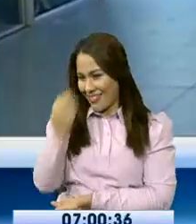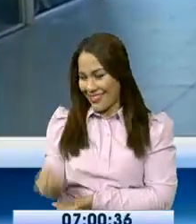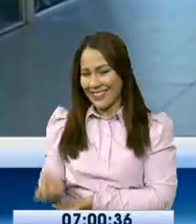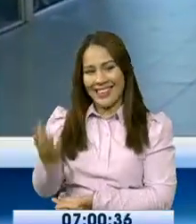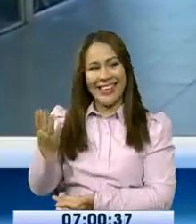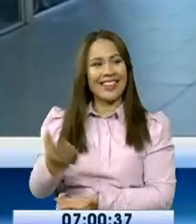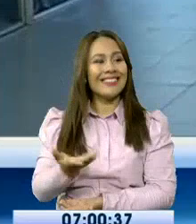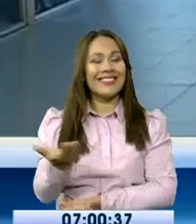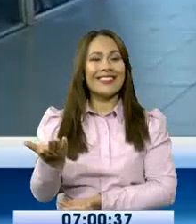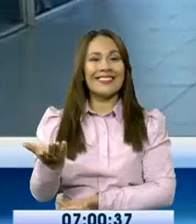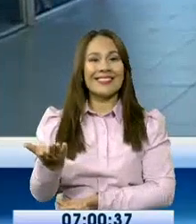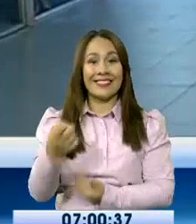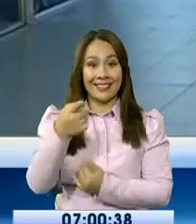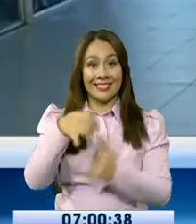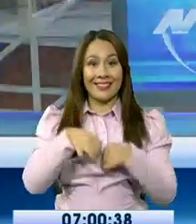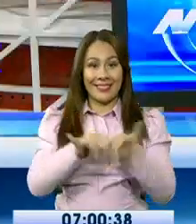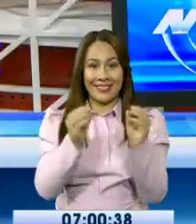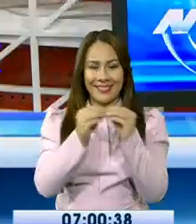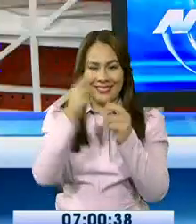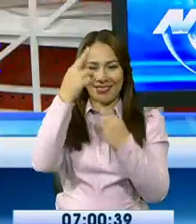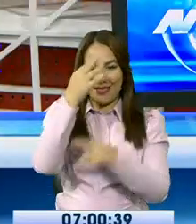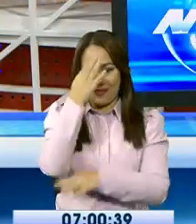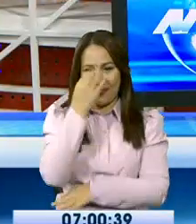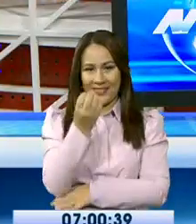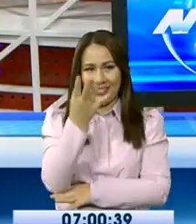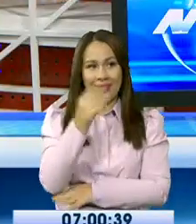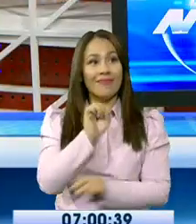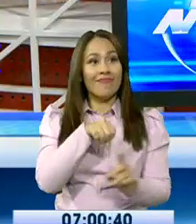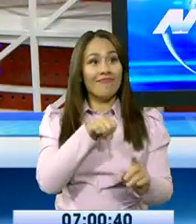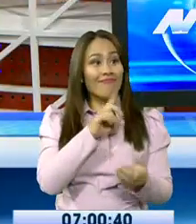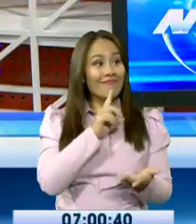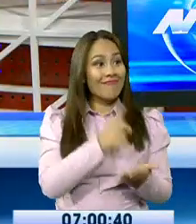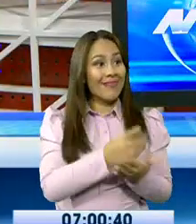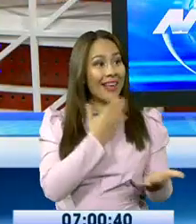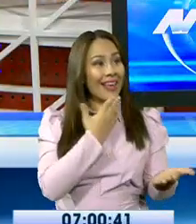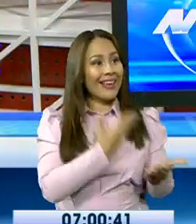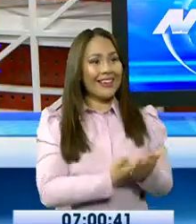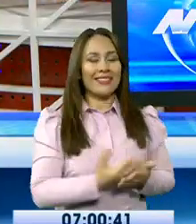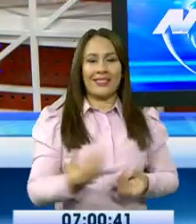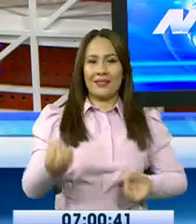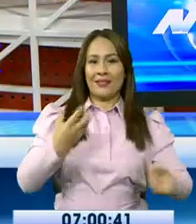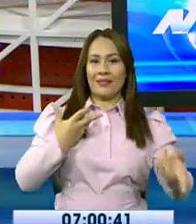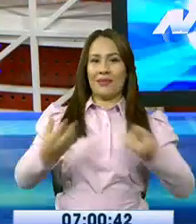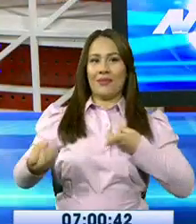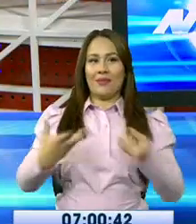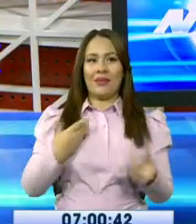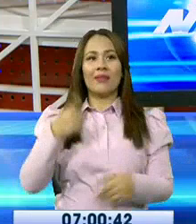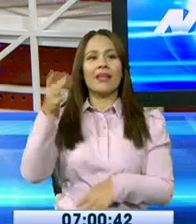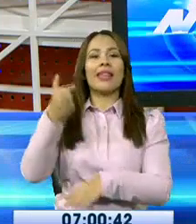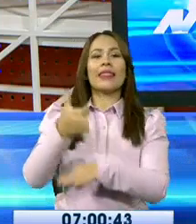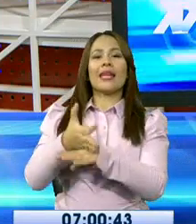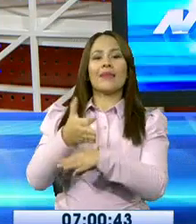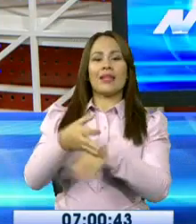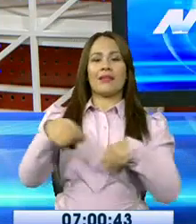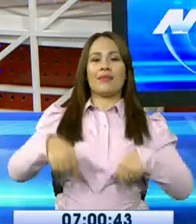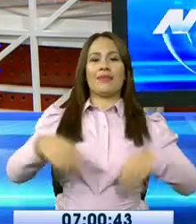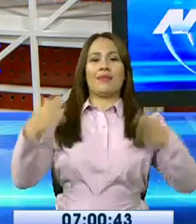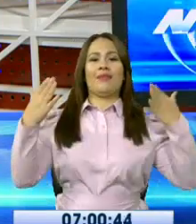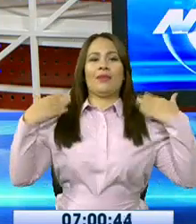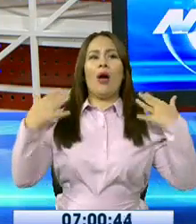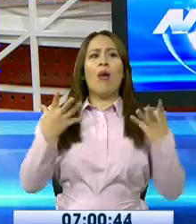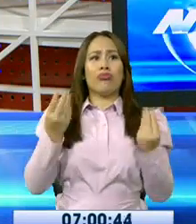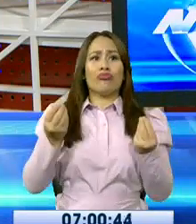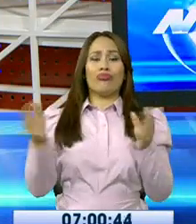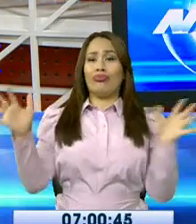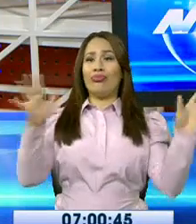con más información. Buenos días. Buenos días, Jorge. Gracias por la información desde la terminal terrestre de Guayaquil. Mucho movimiento